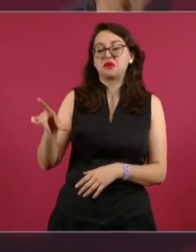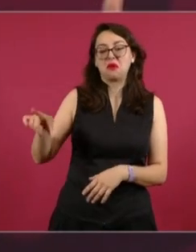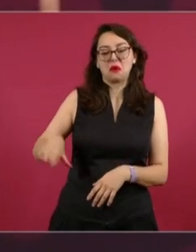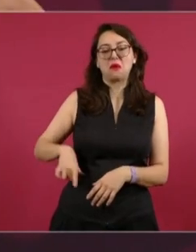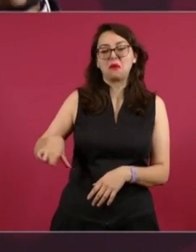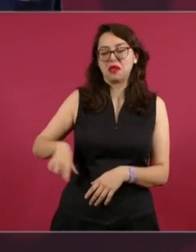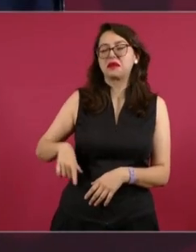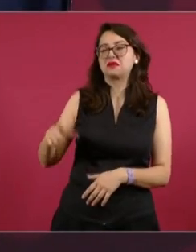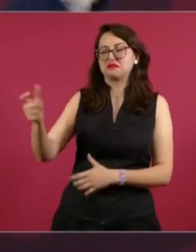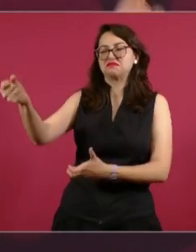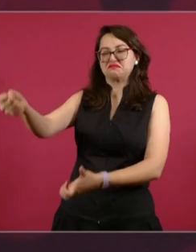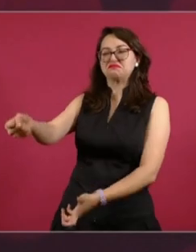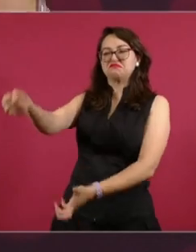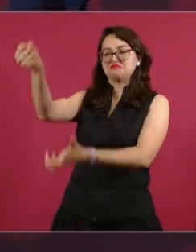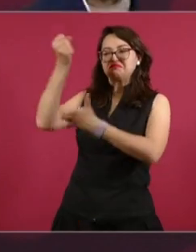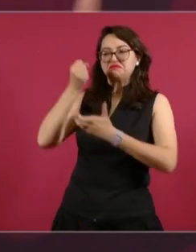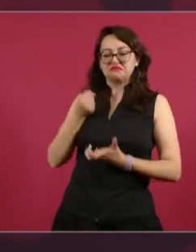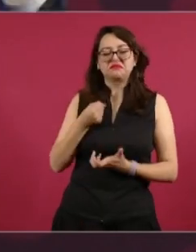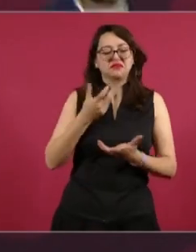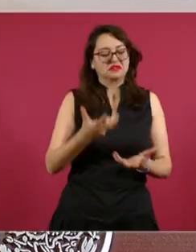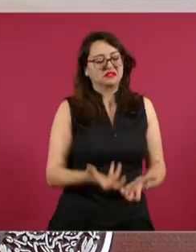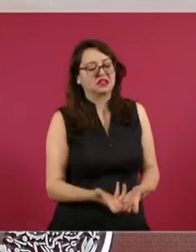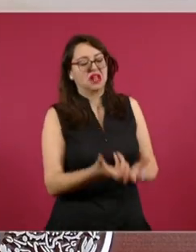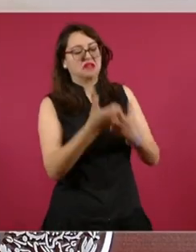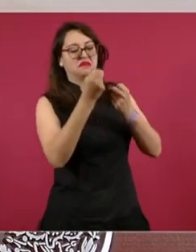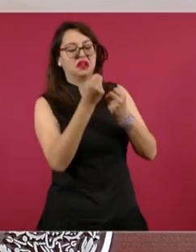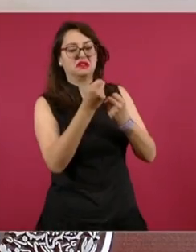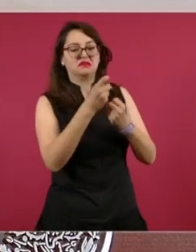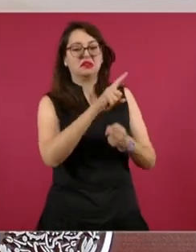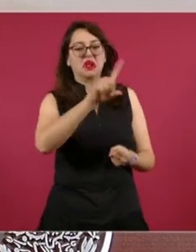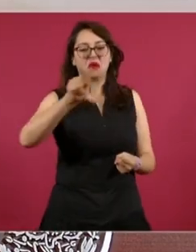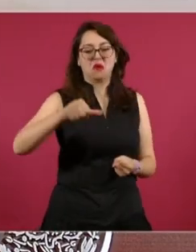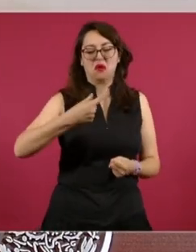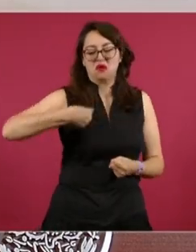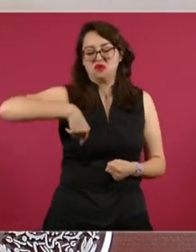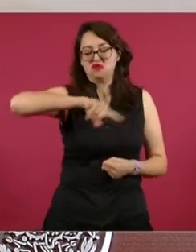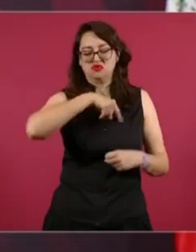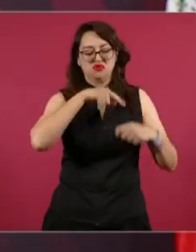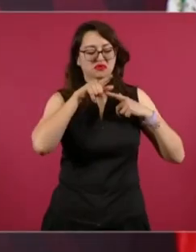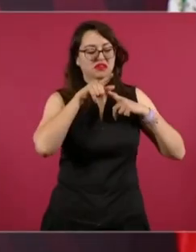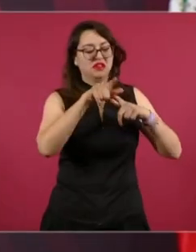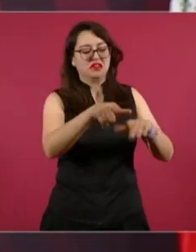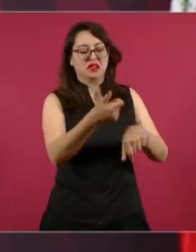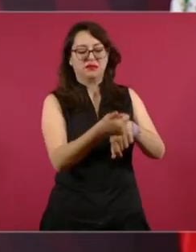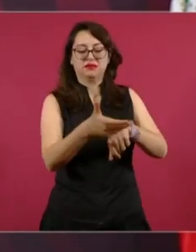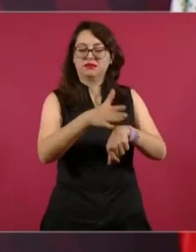con dinero del presupuesto, que es dinero de todo el pueblo. Pues eso no.